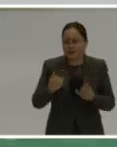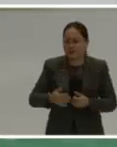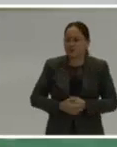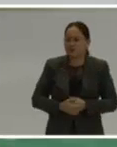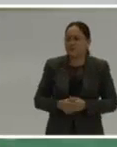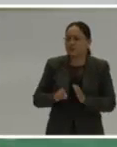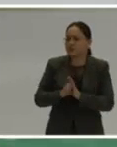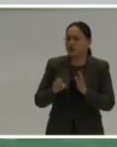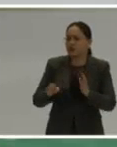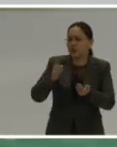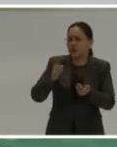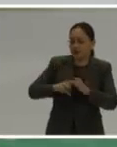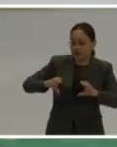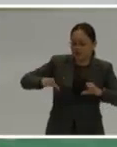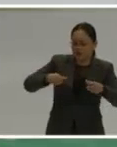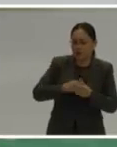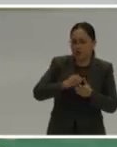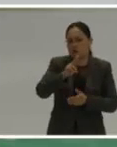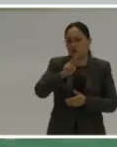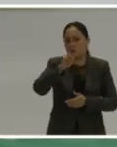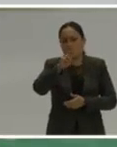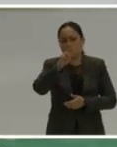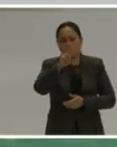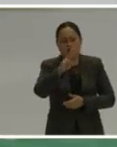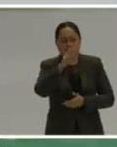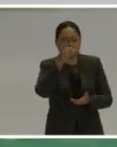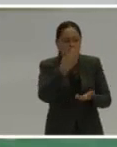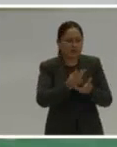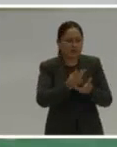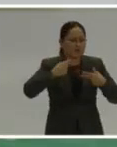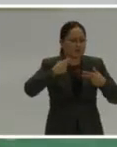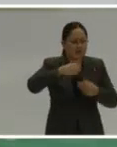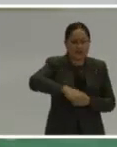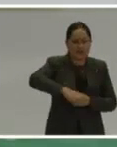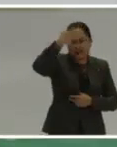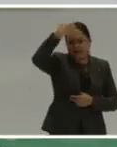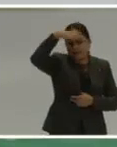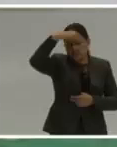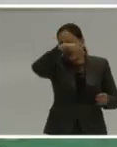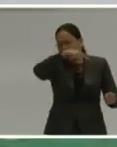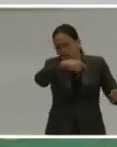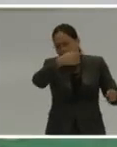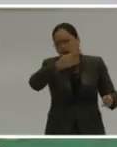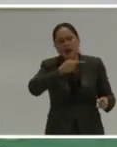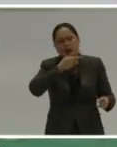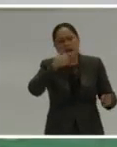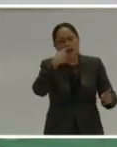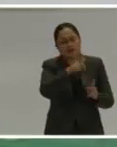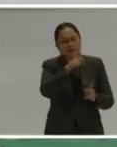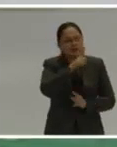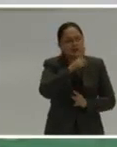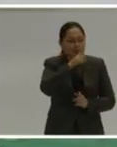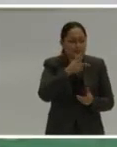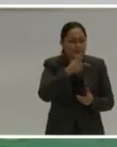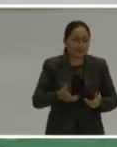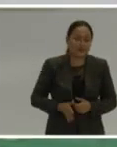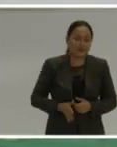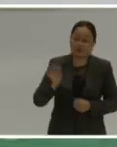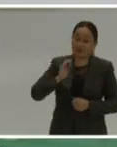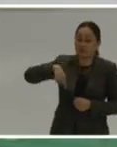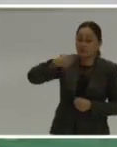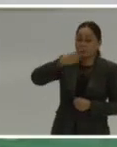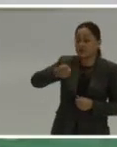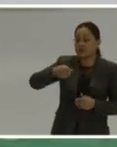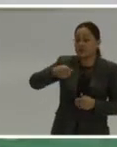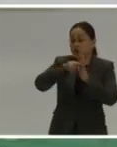solo los mayores hablan el idioma, ya no. Entonces, ¿qué está pasando cuando decimos normas y procedimientos propios?